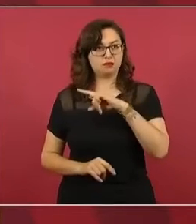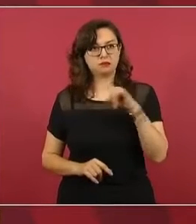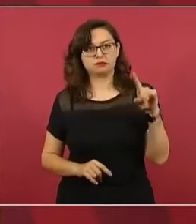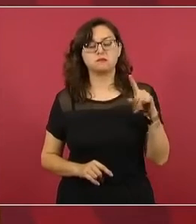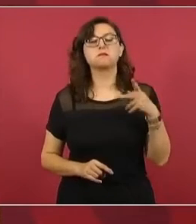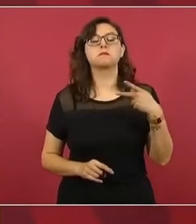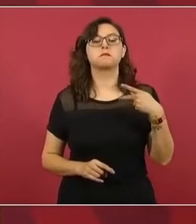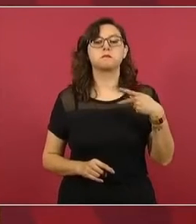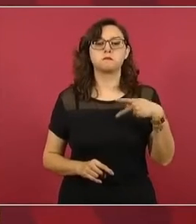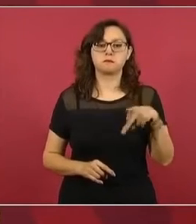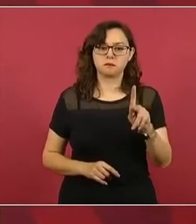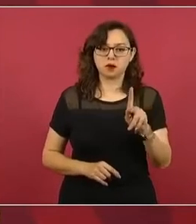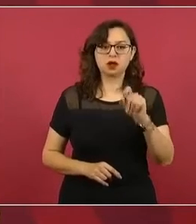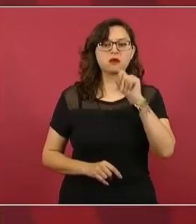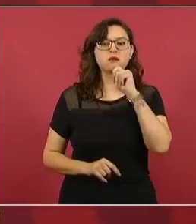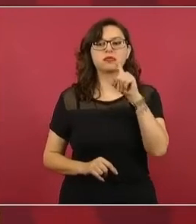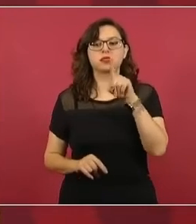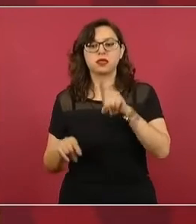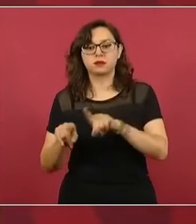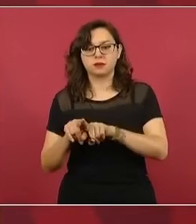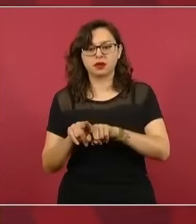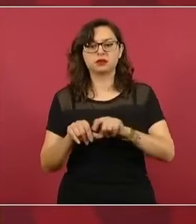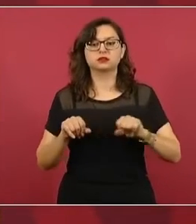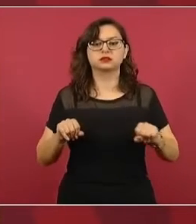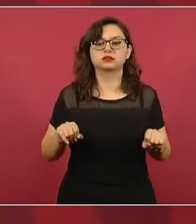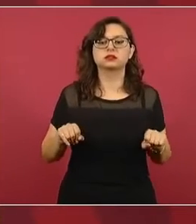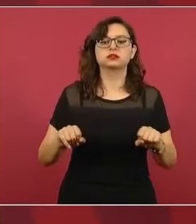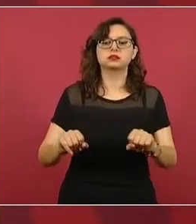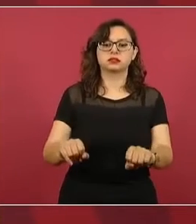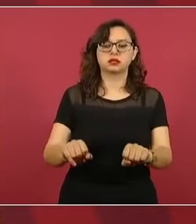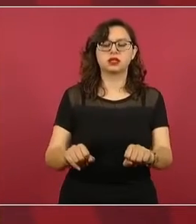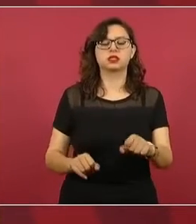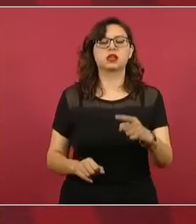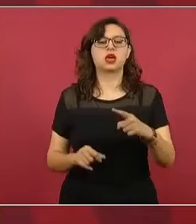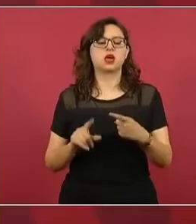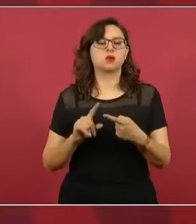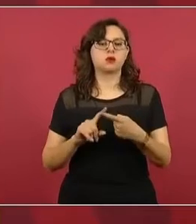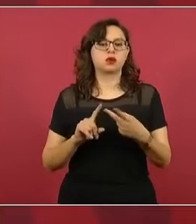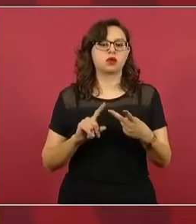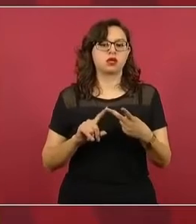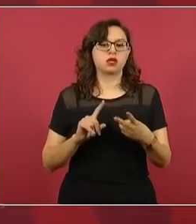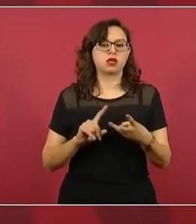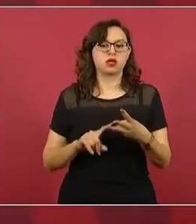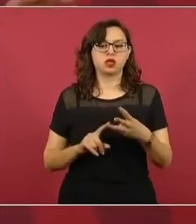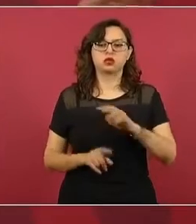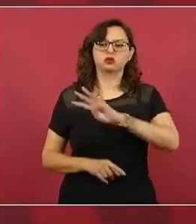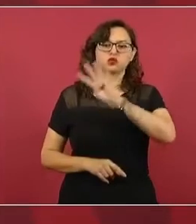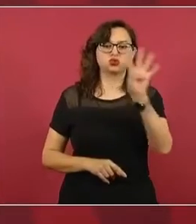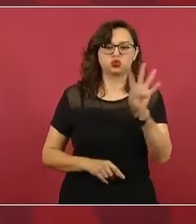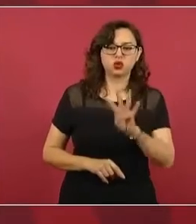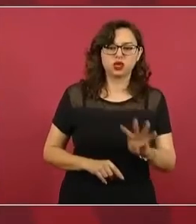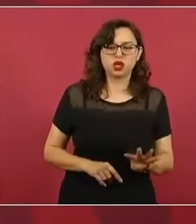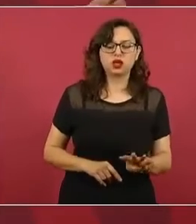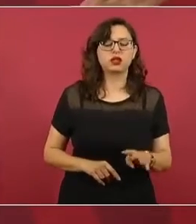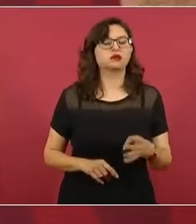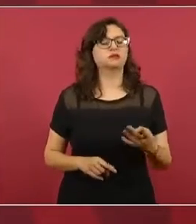hecho de Chedraui, de Soriana, de todas,